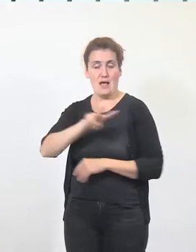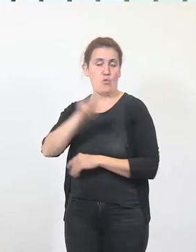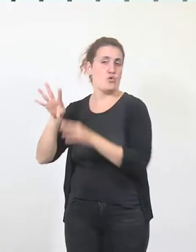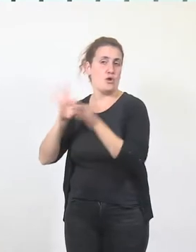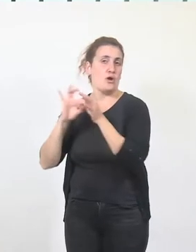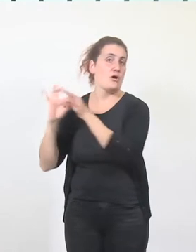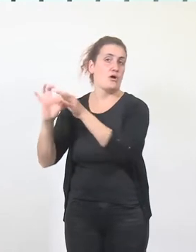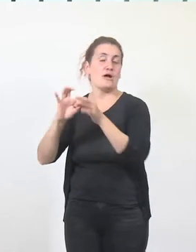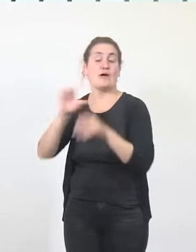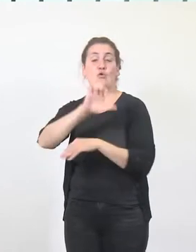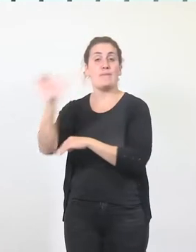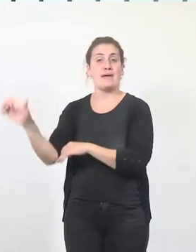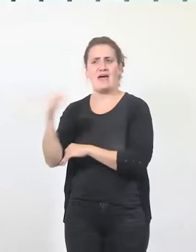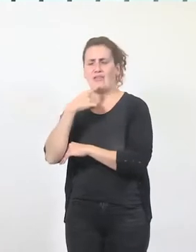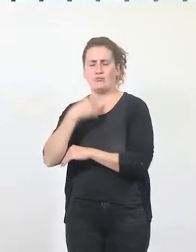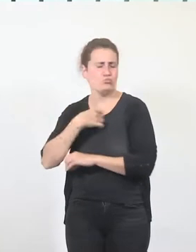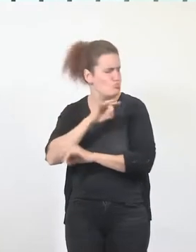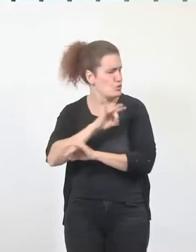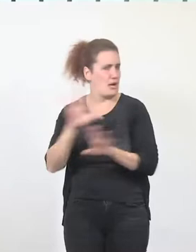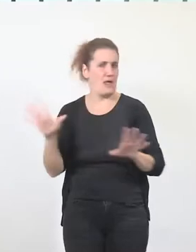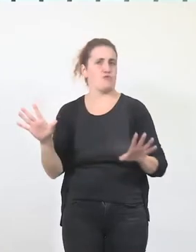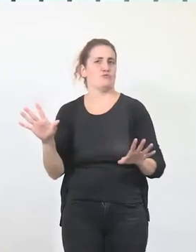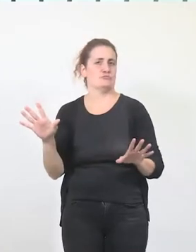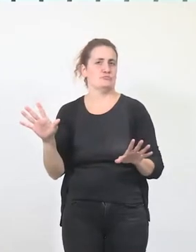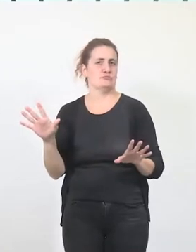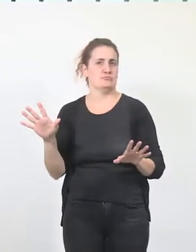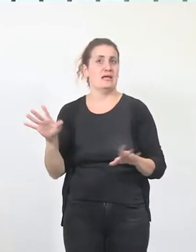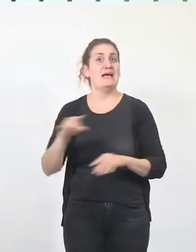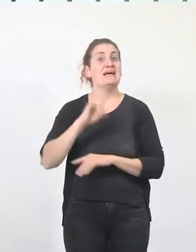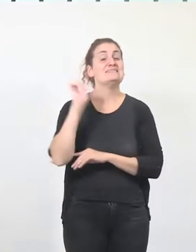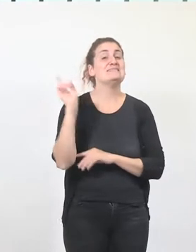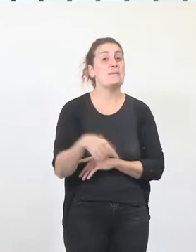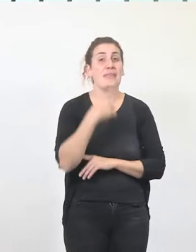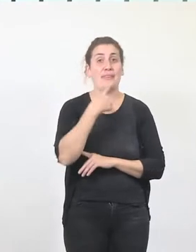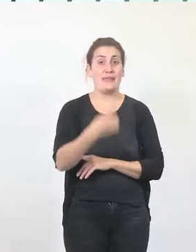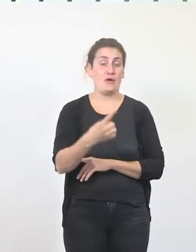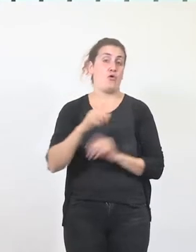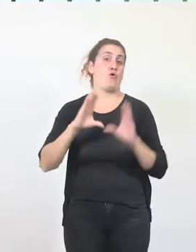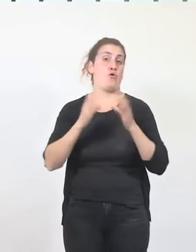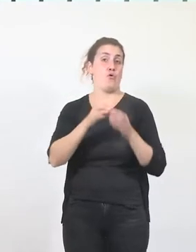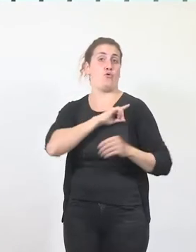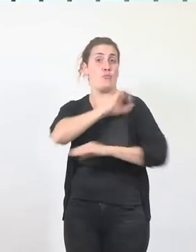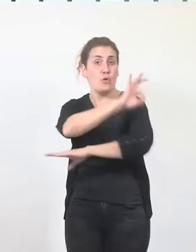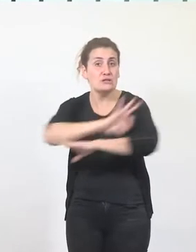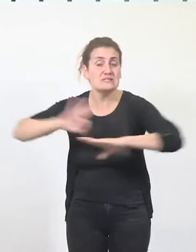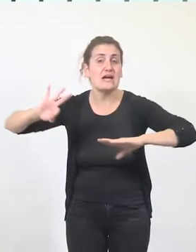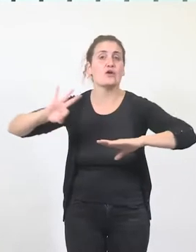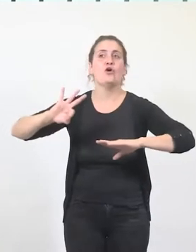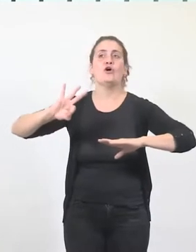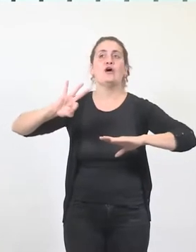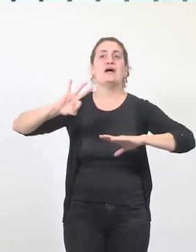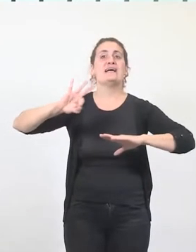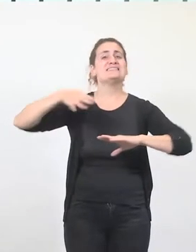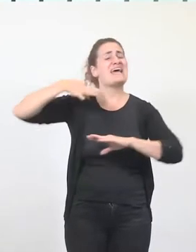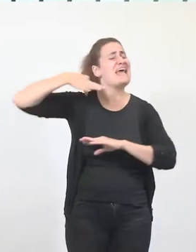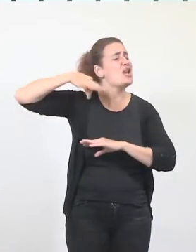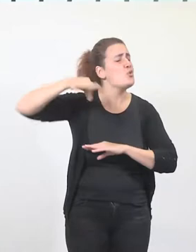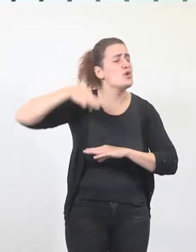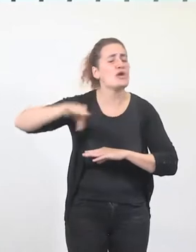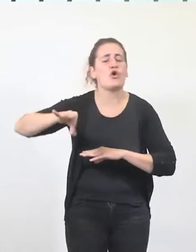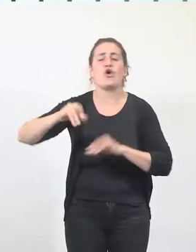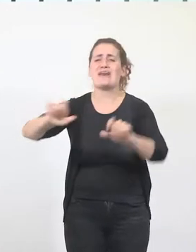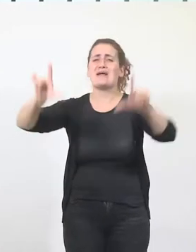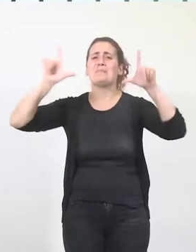de la Unión Europea dejó claro. Dejó claro también que el Frente Polisario es el único